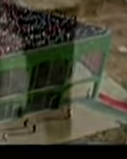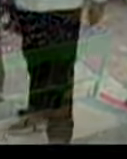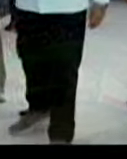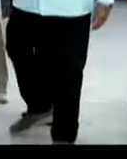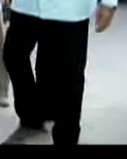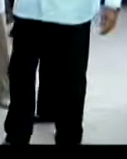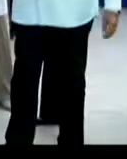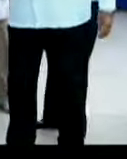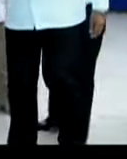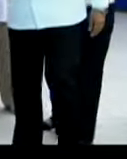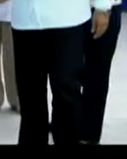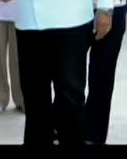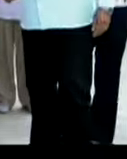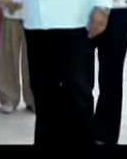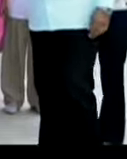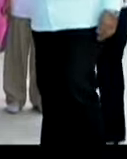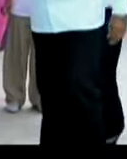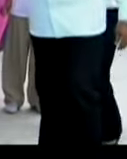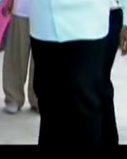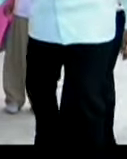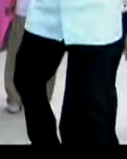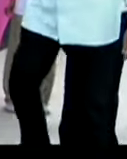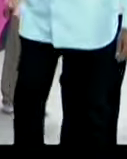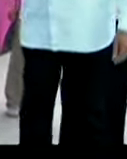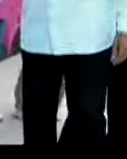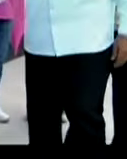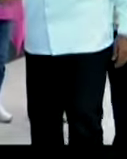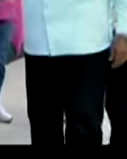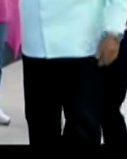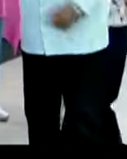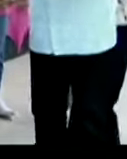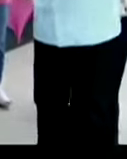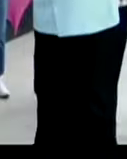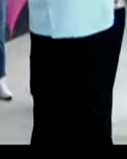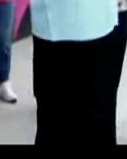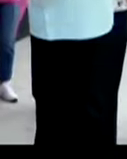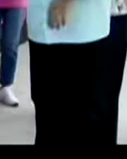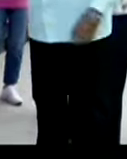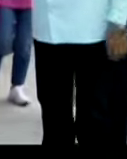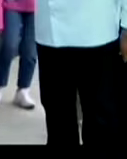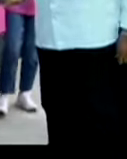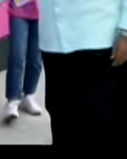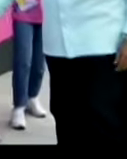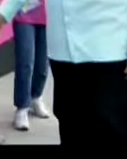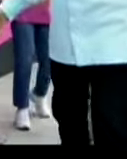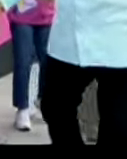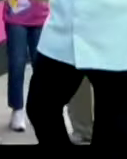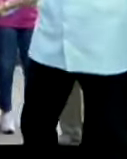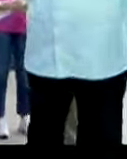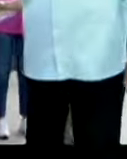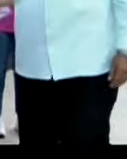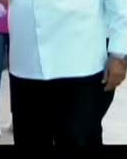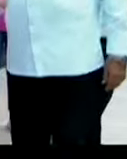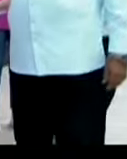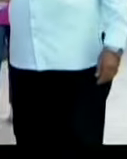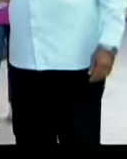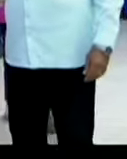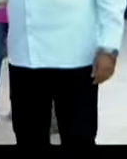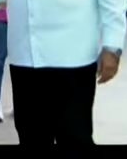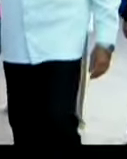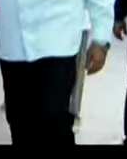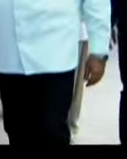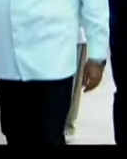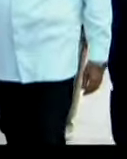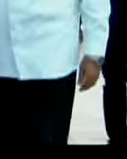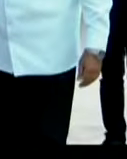y que sabe que cuenta con un ejército de mujeres llena de amor, de pasión por la patria.